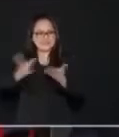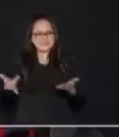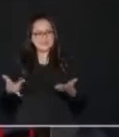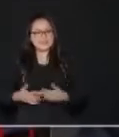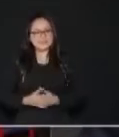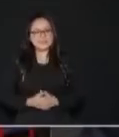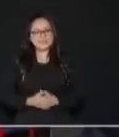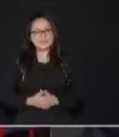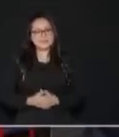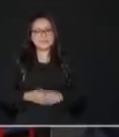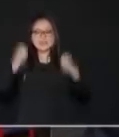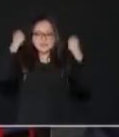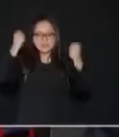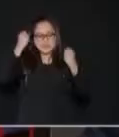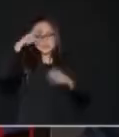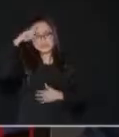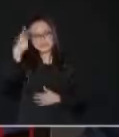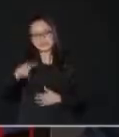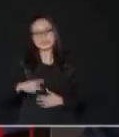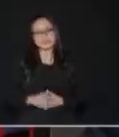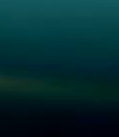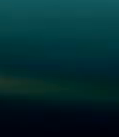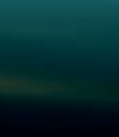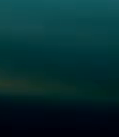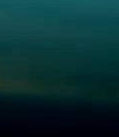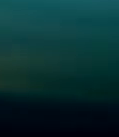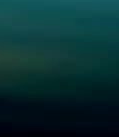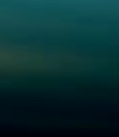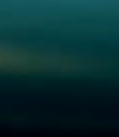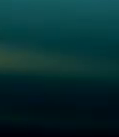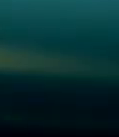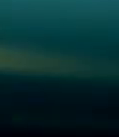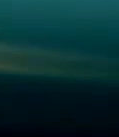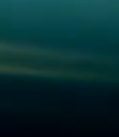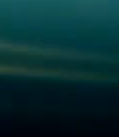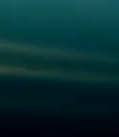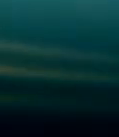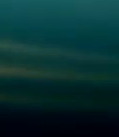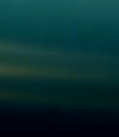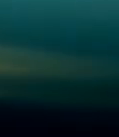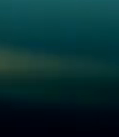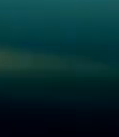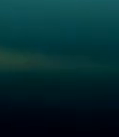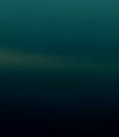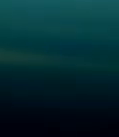que viva méxico viva méxico